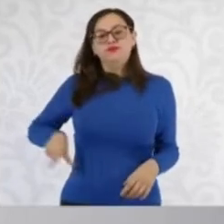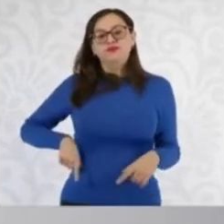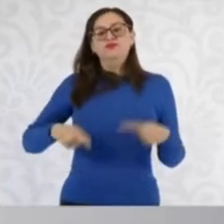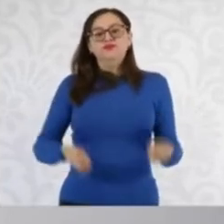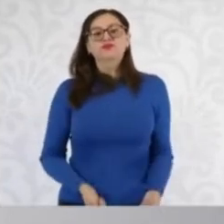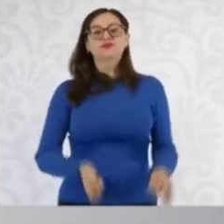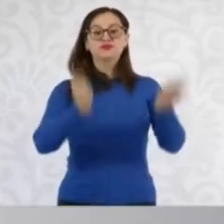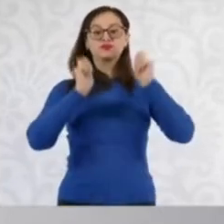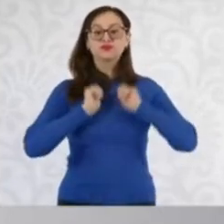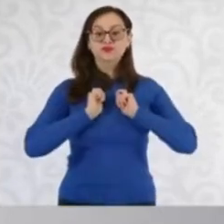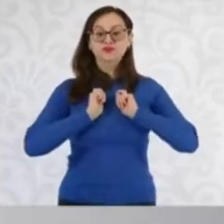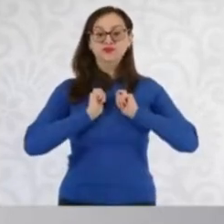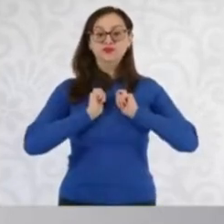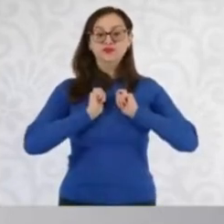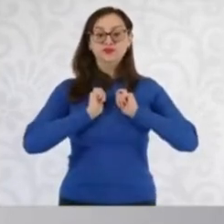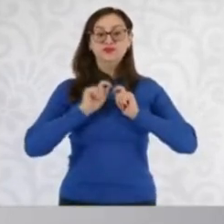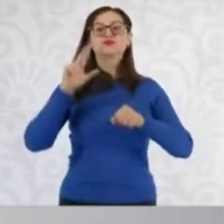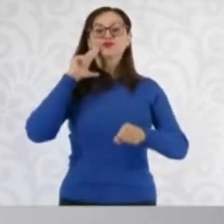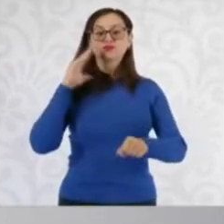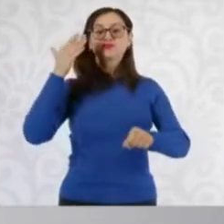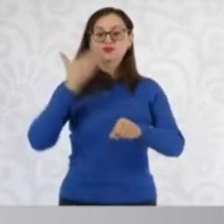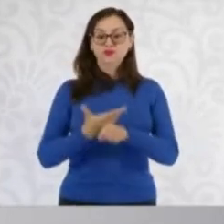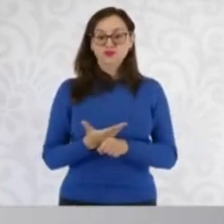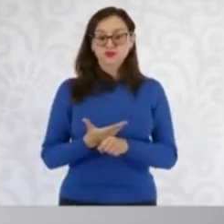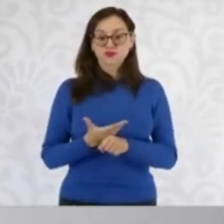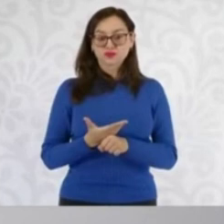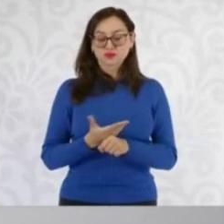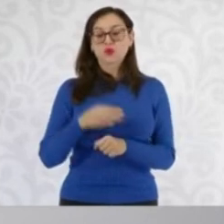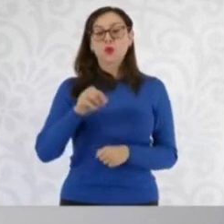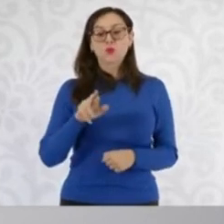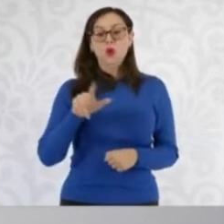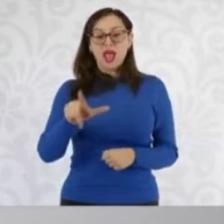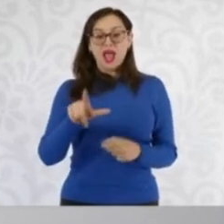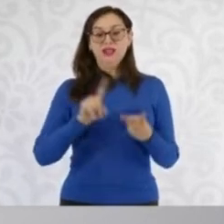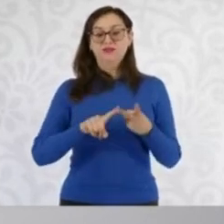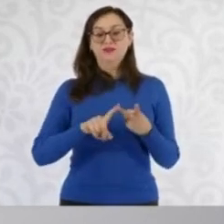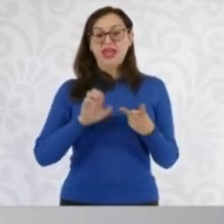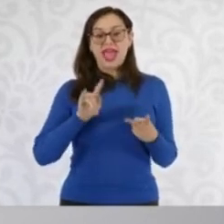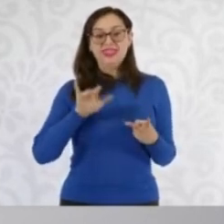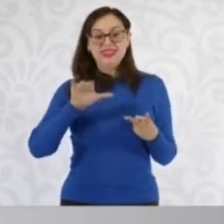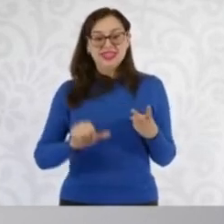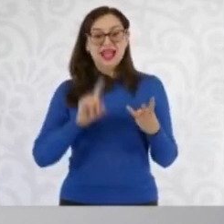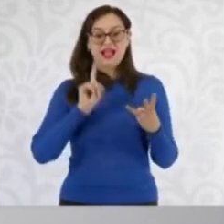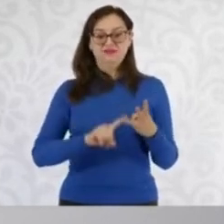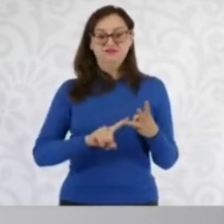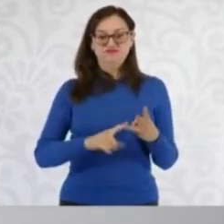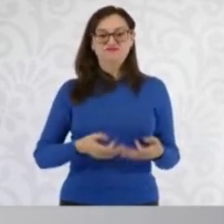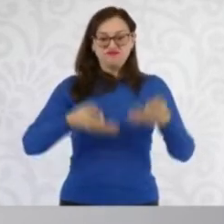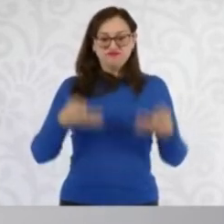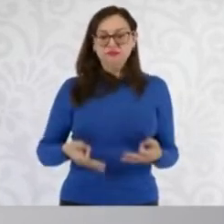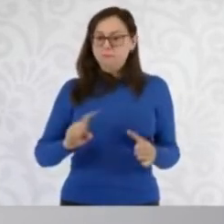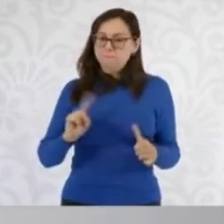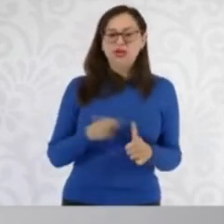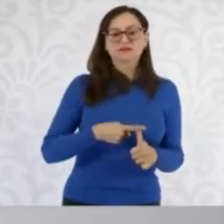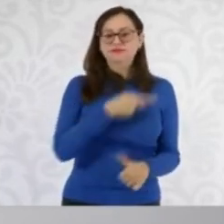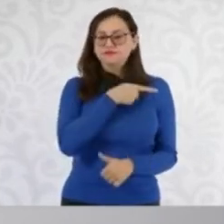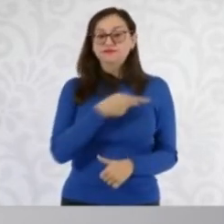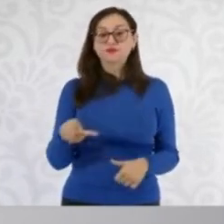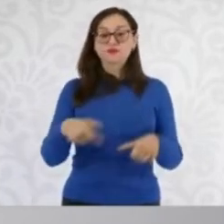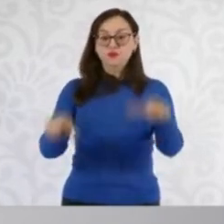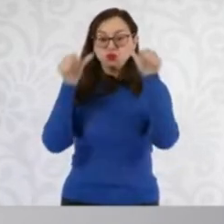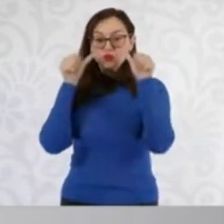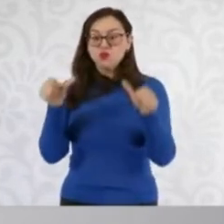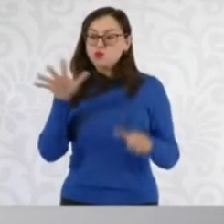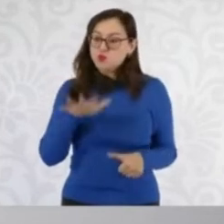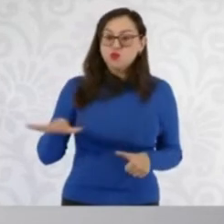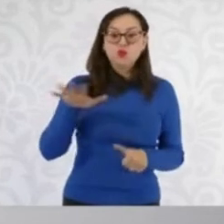obligación moral, ética y por convicción de atender primero al que menos tiene, al